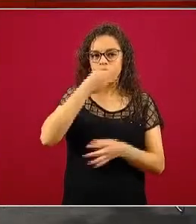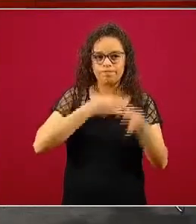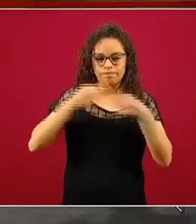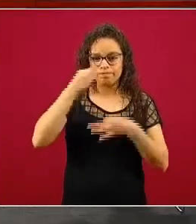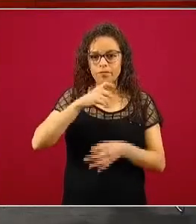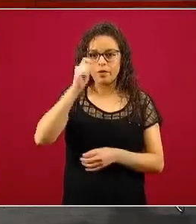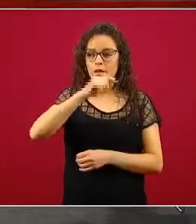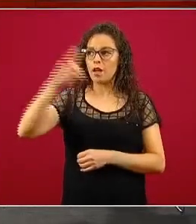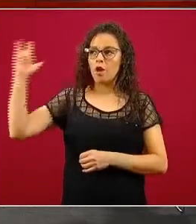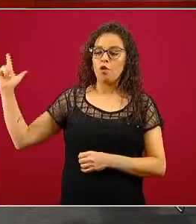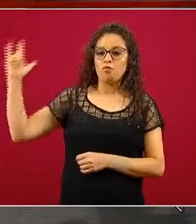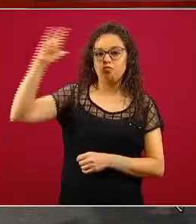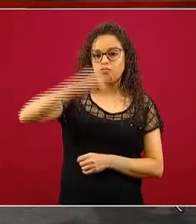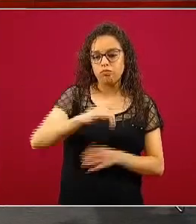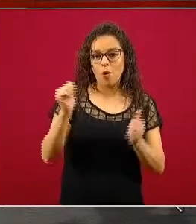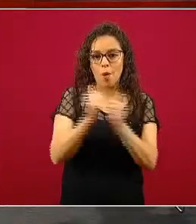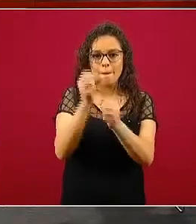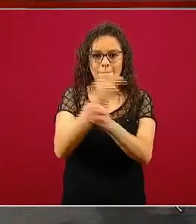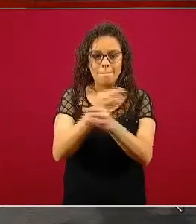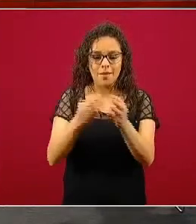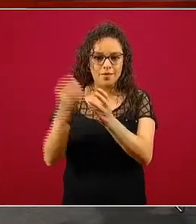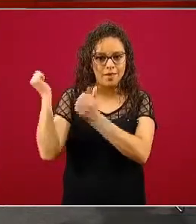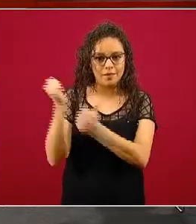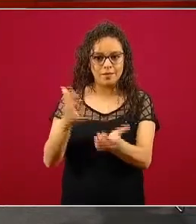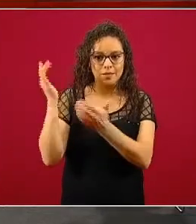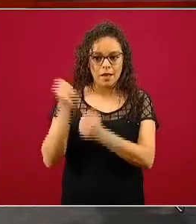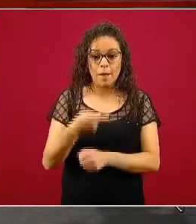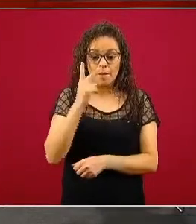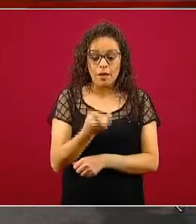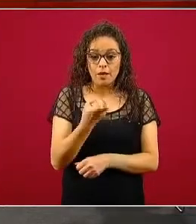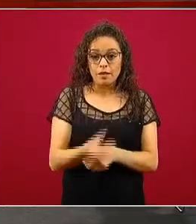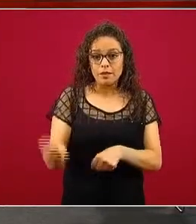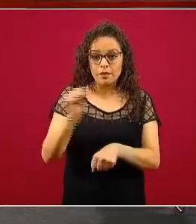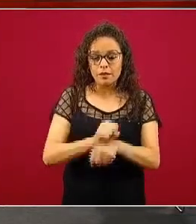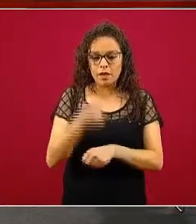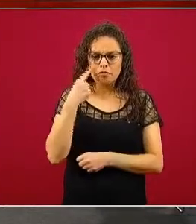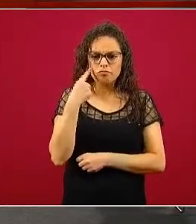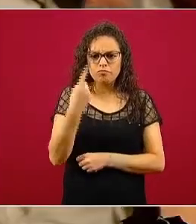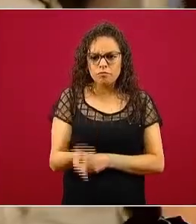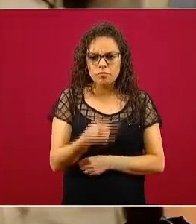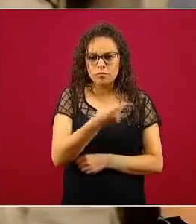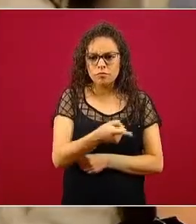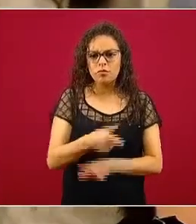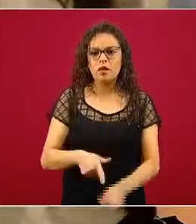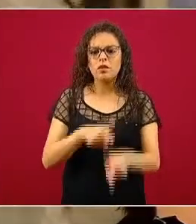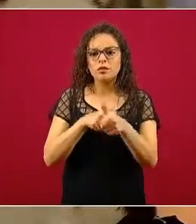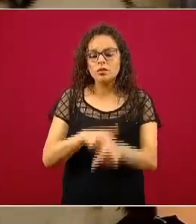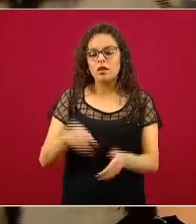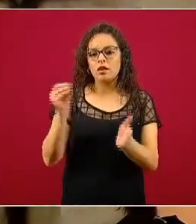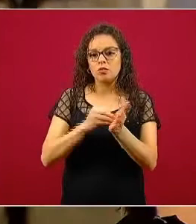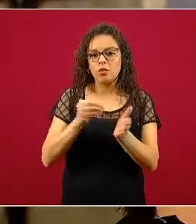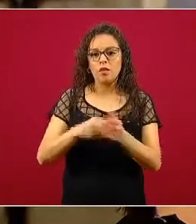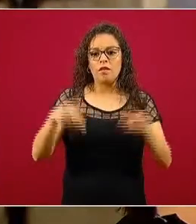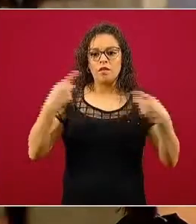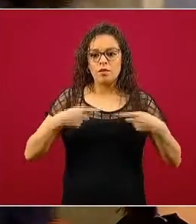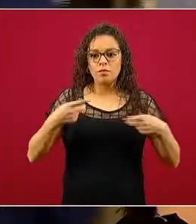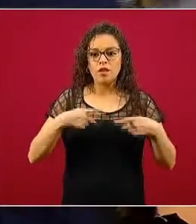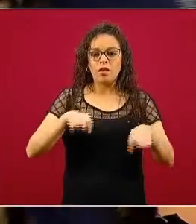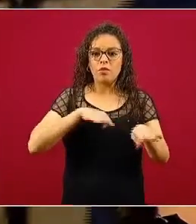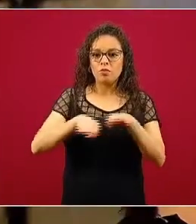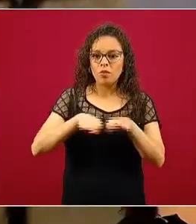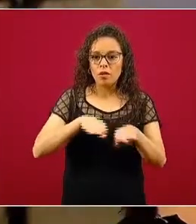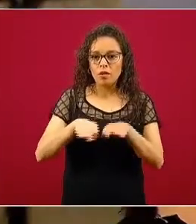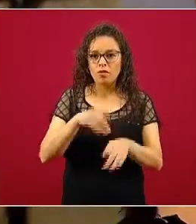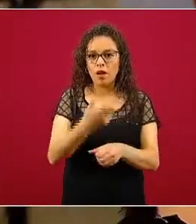insumos. Sin embargo, pues esta semana estuvimos viendo que continúa manifestándose el personal médico, tanto de un